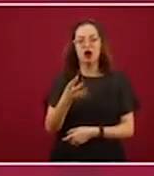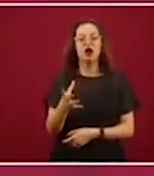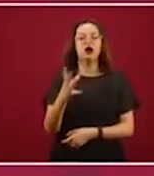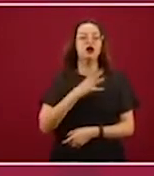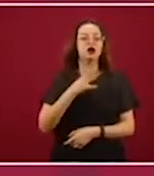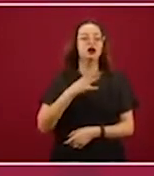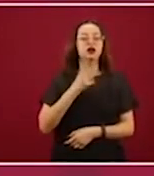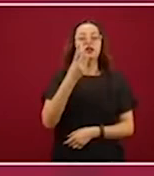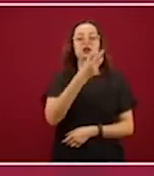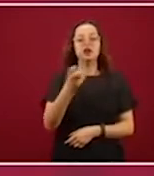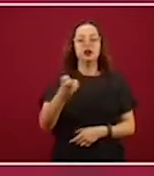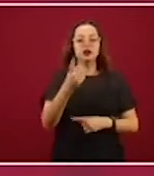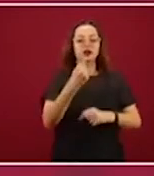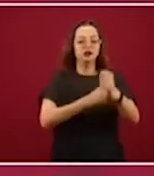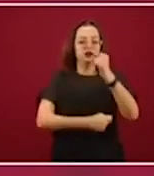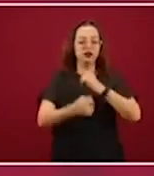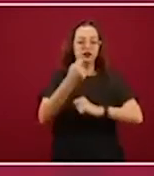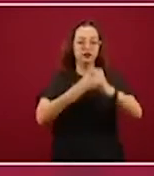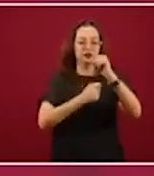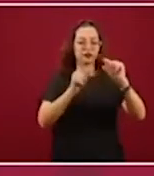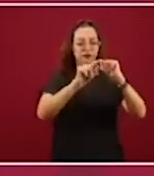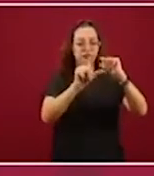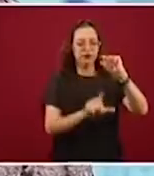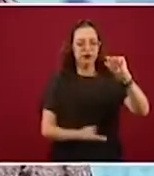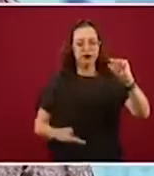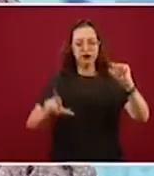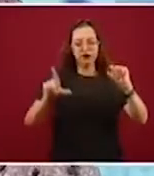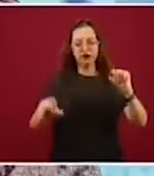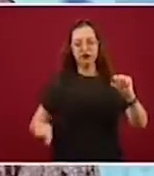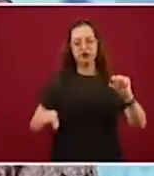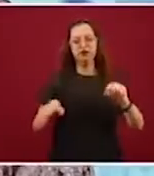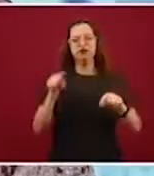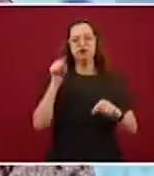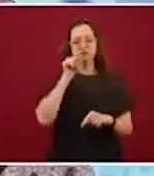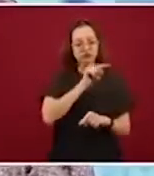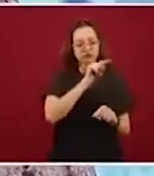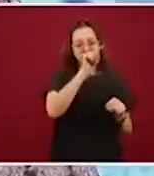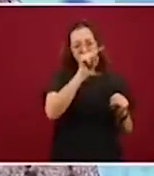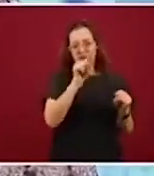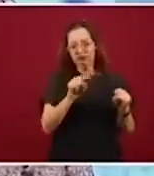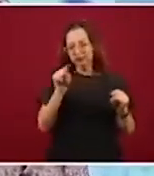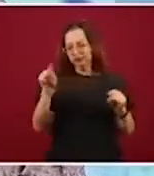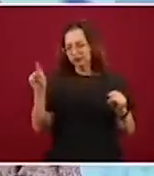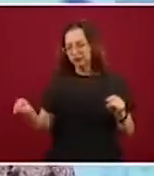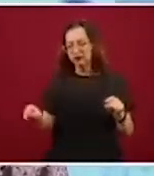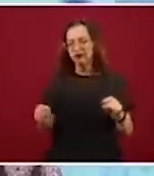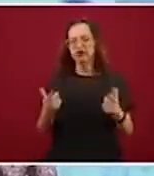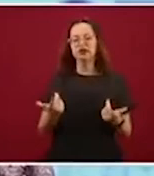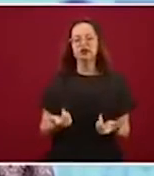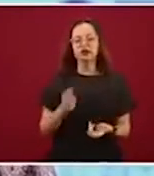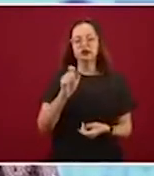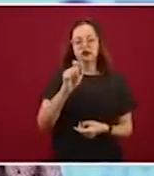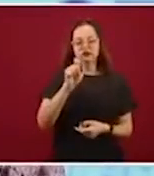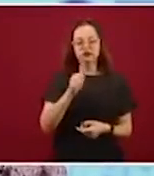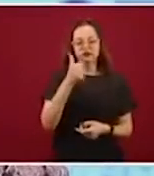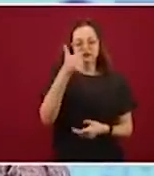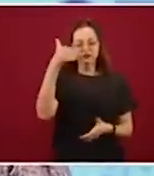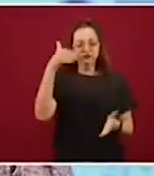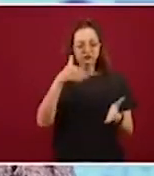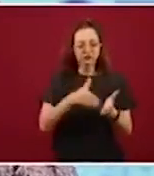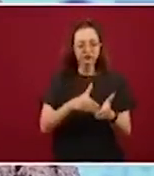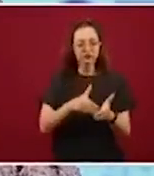del país y que a partir de estos almacenes se distribuye a 26,000